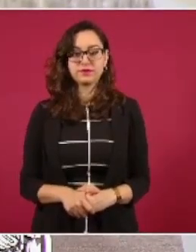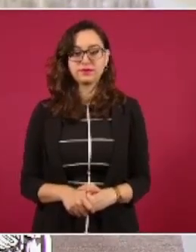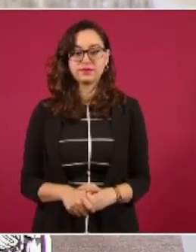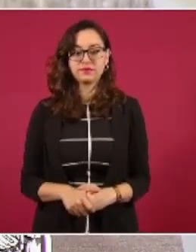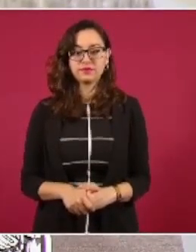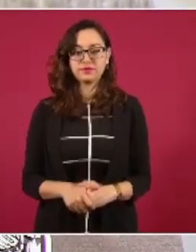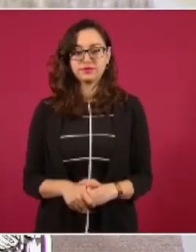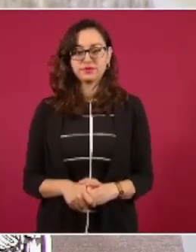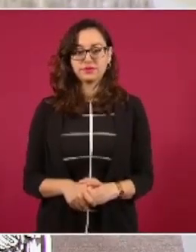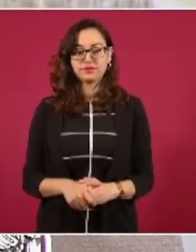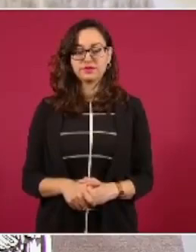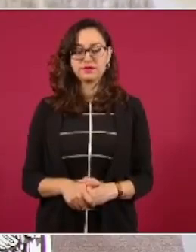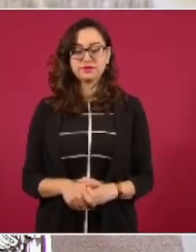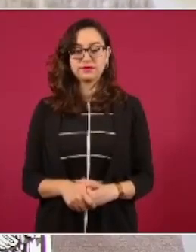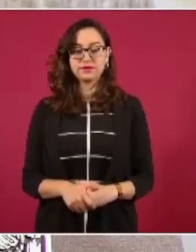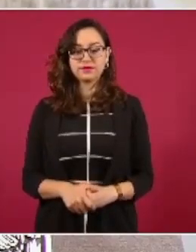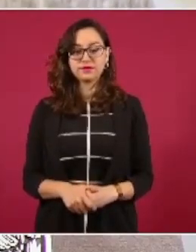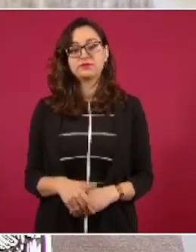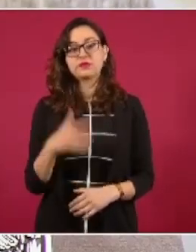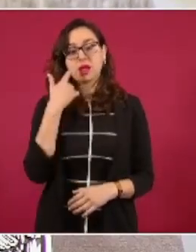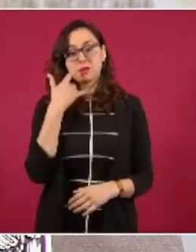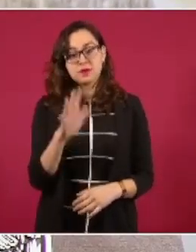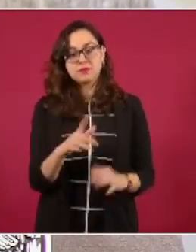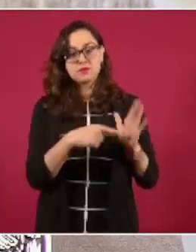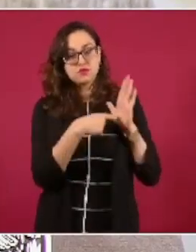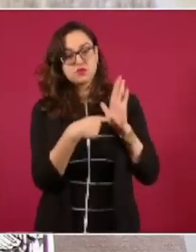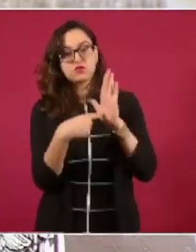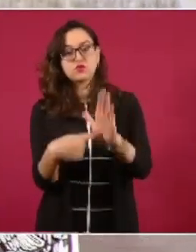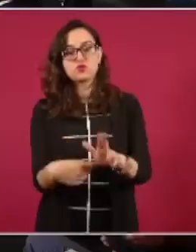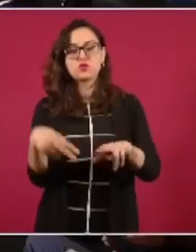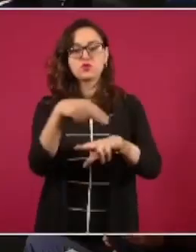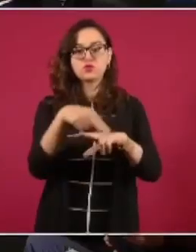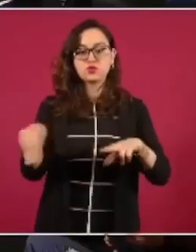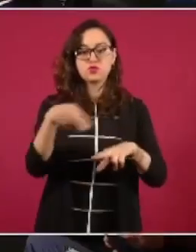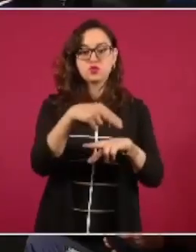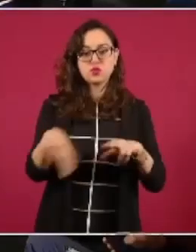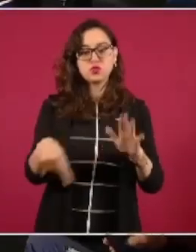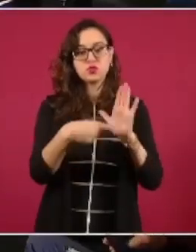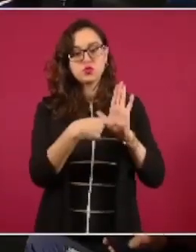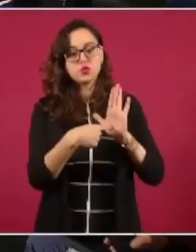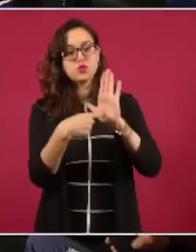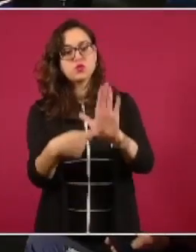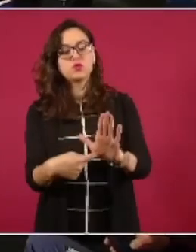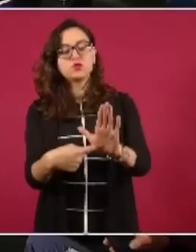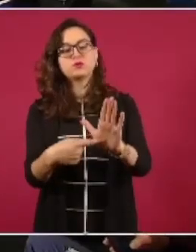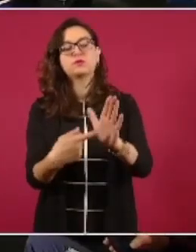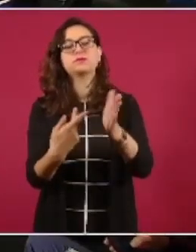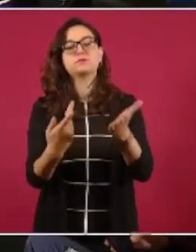A ver si los tenemos para que, pues,